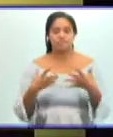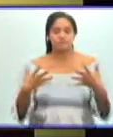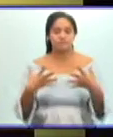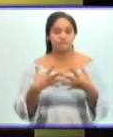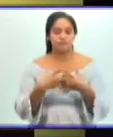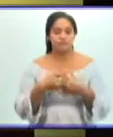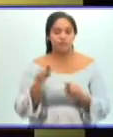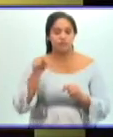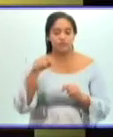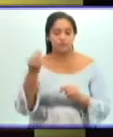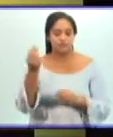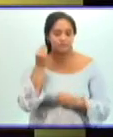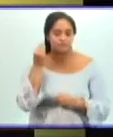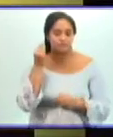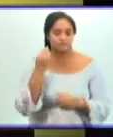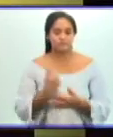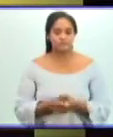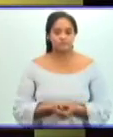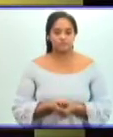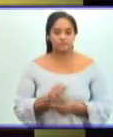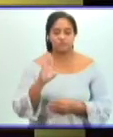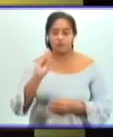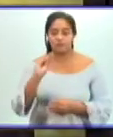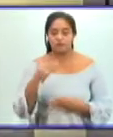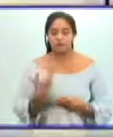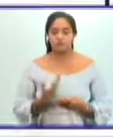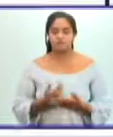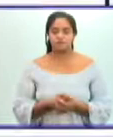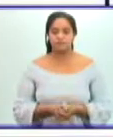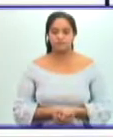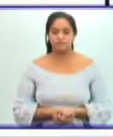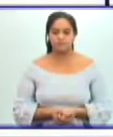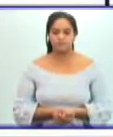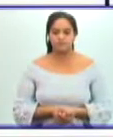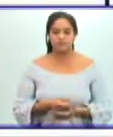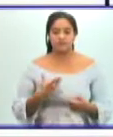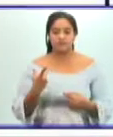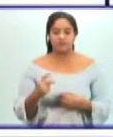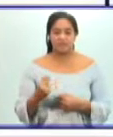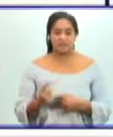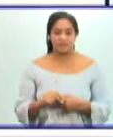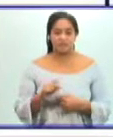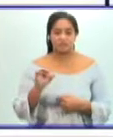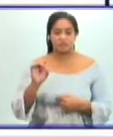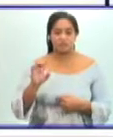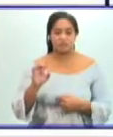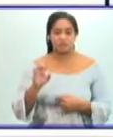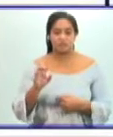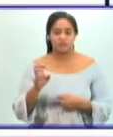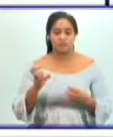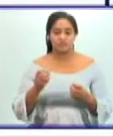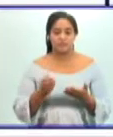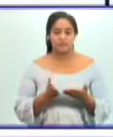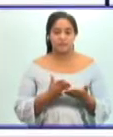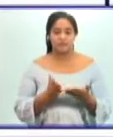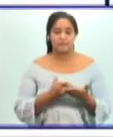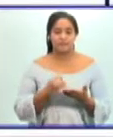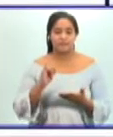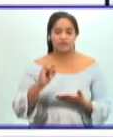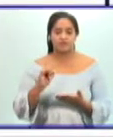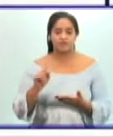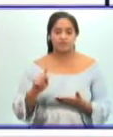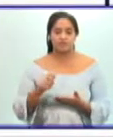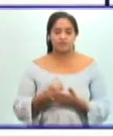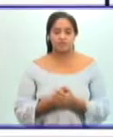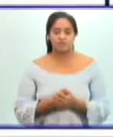con este conocimiento. Y nos dicen que es el ejercicio 15 de la página 71 de tu libro